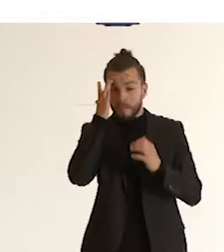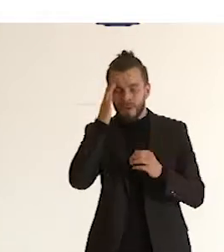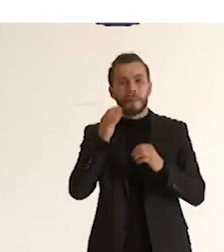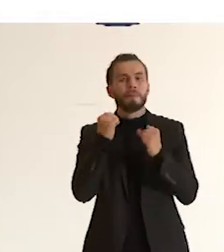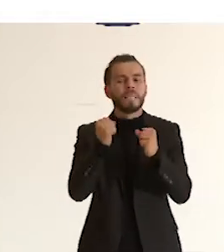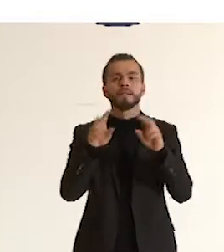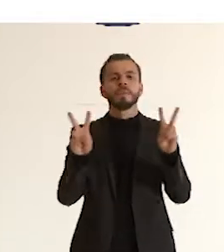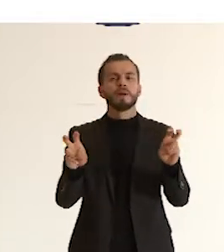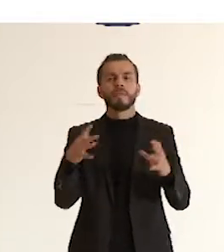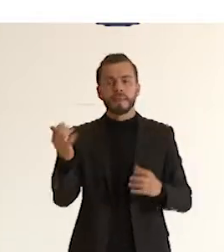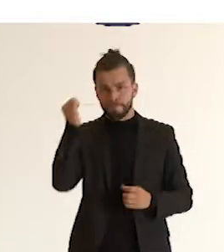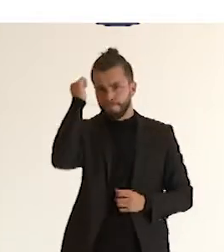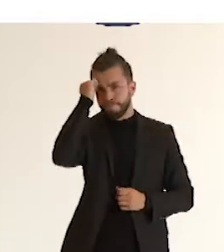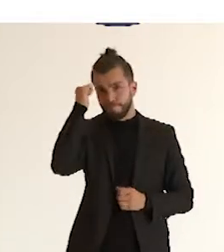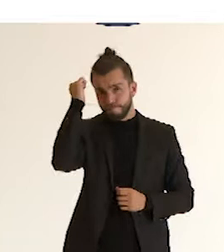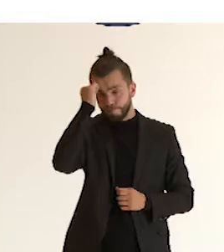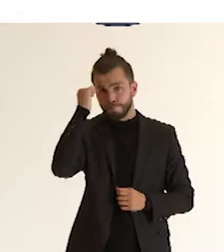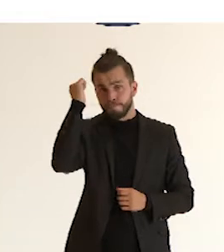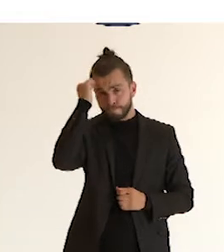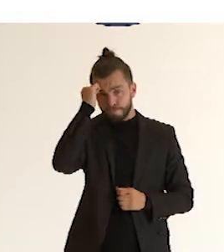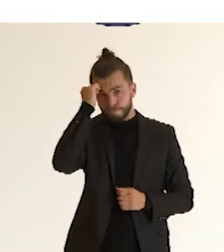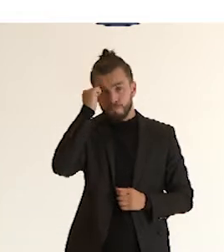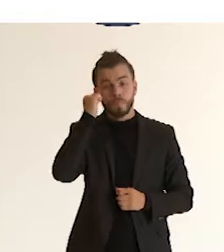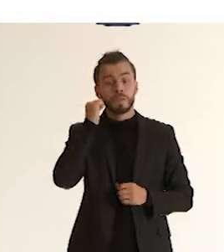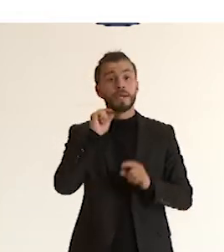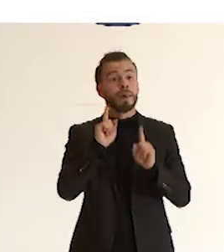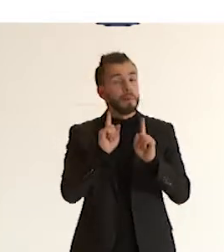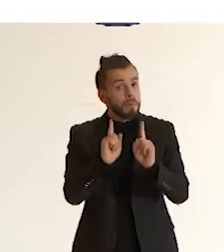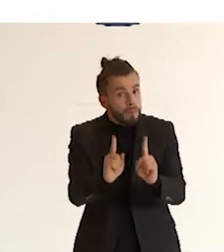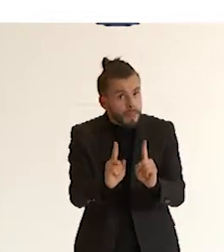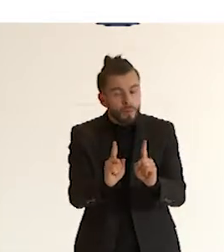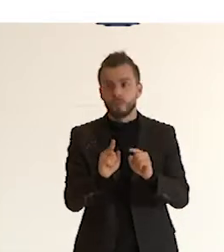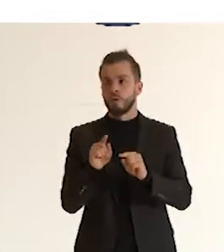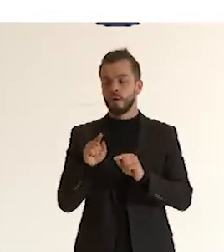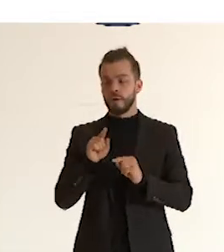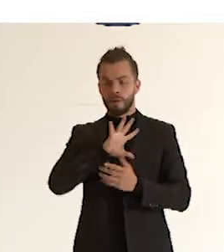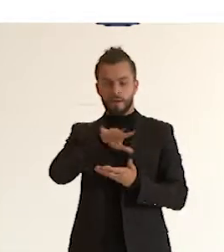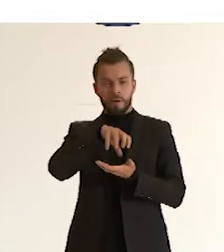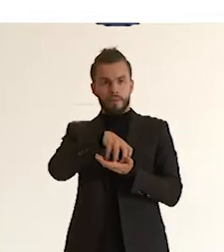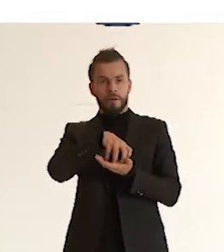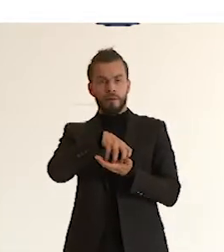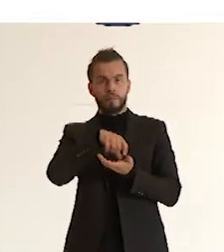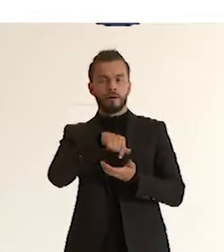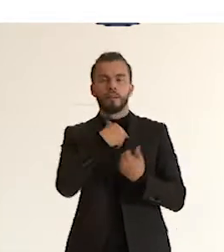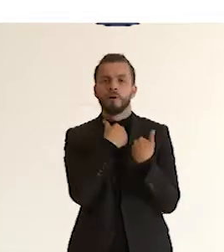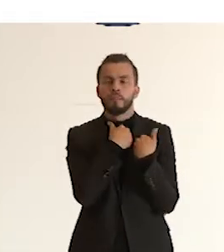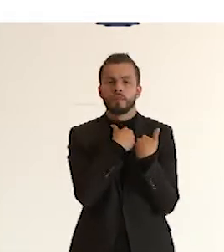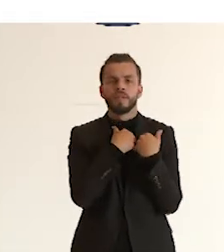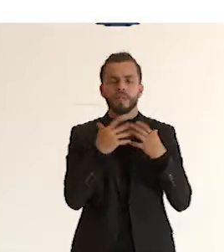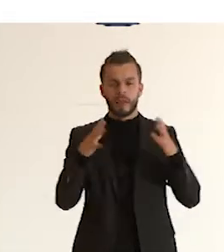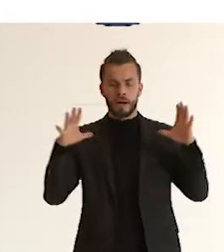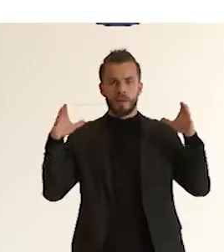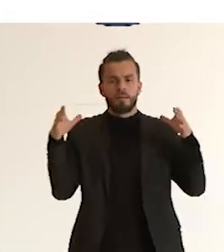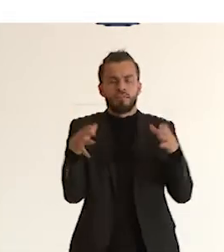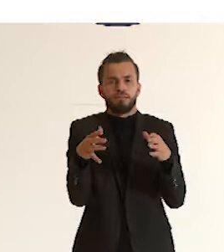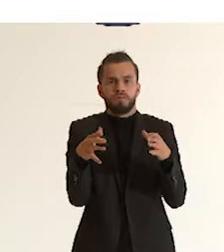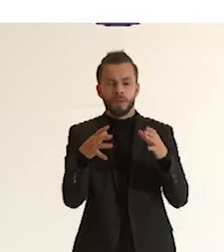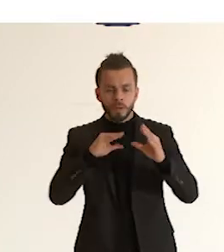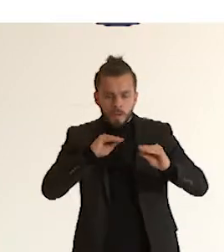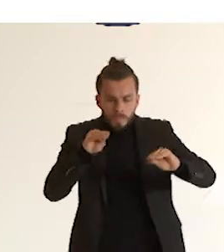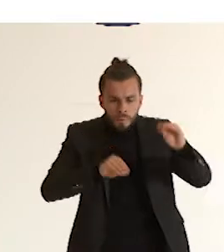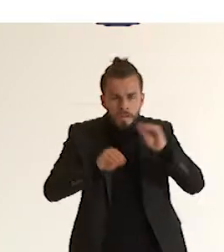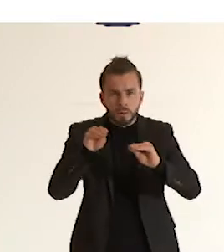docencia pero el centro tiene una intención y es afectar en el buen